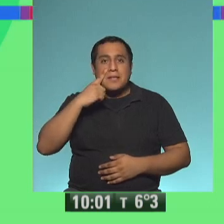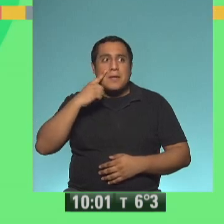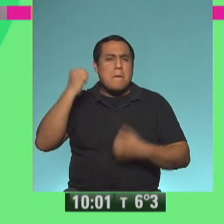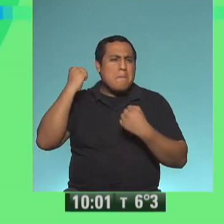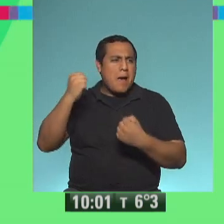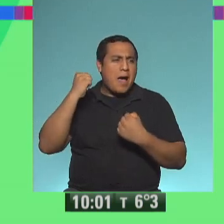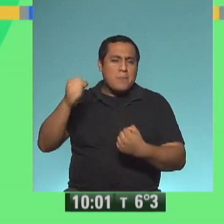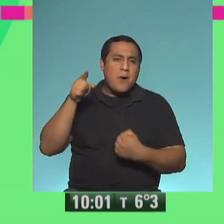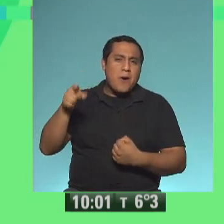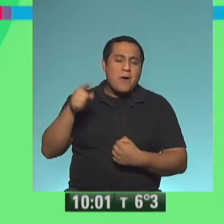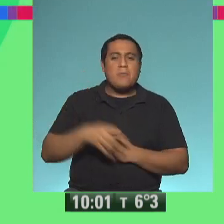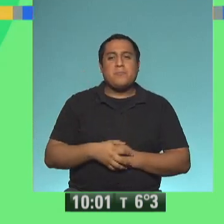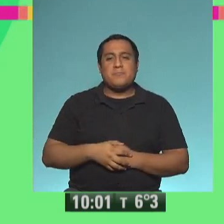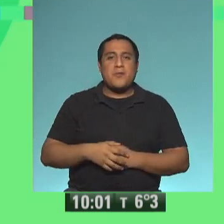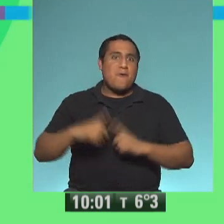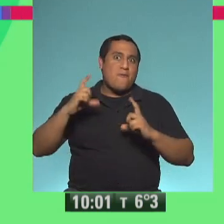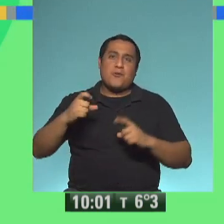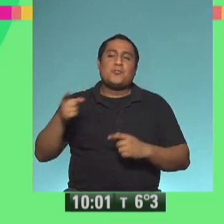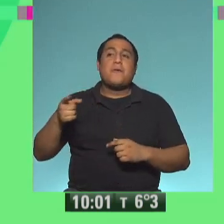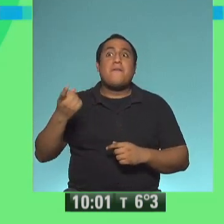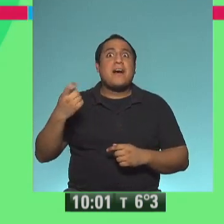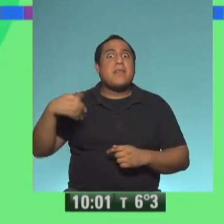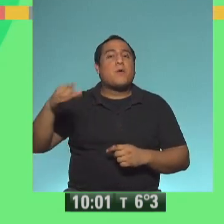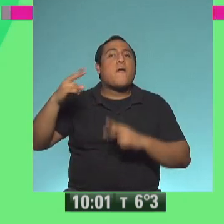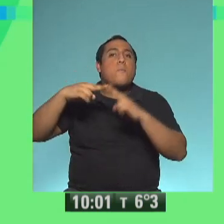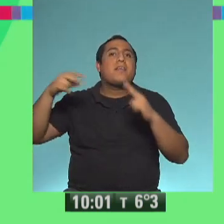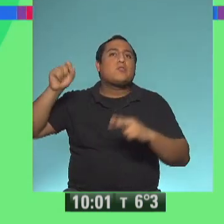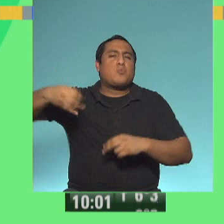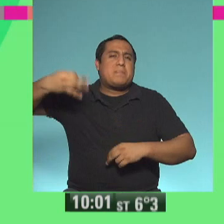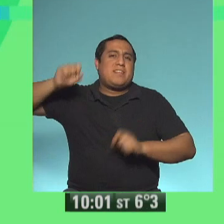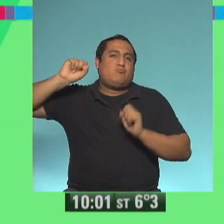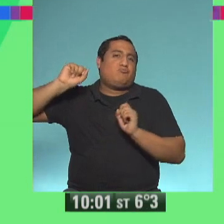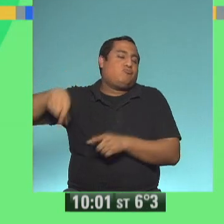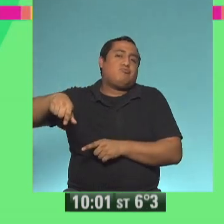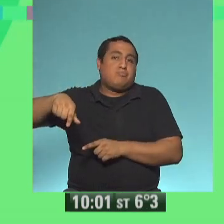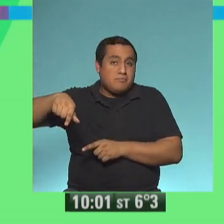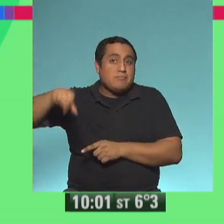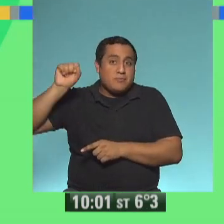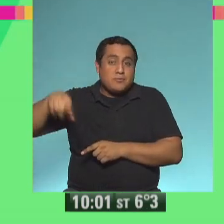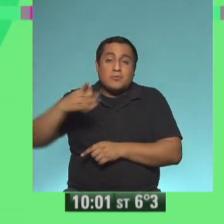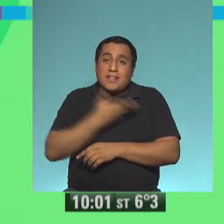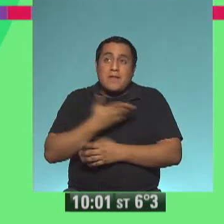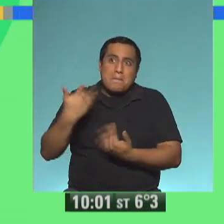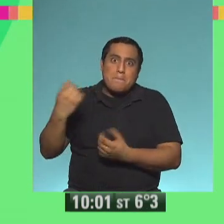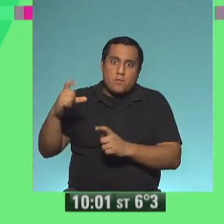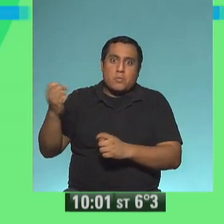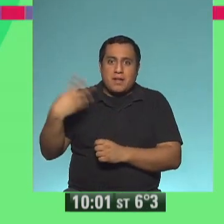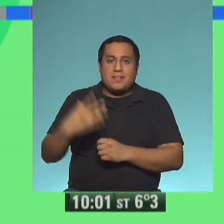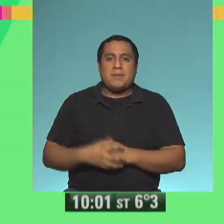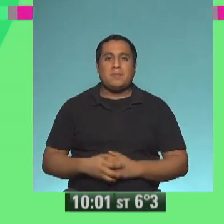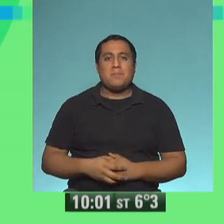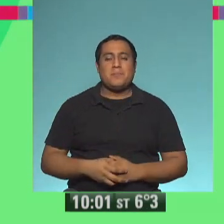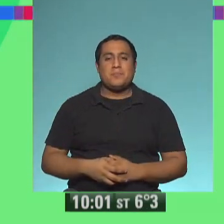Candioti. Mandá la foto del puente colgante. Por favor, queremos verlo. Del puente, Manu. Le hizo, mirá, los